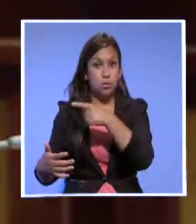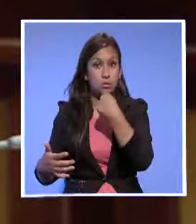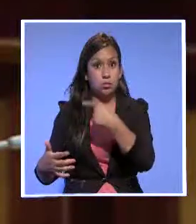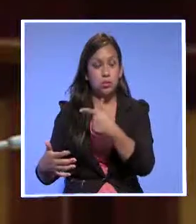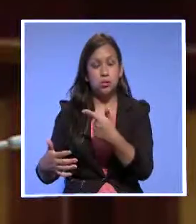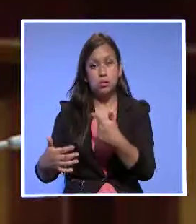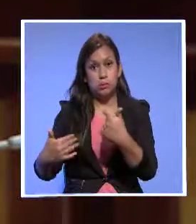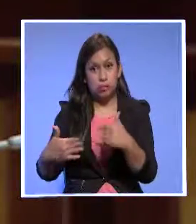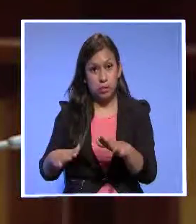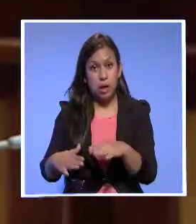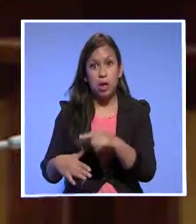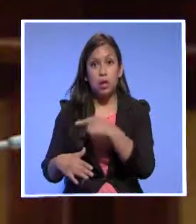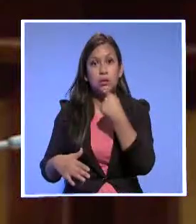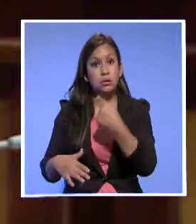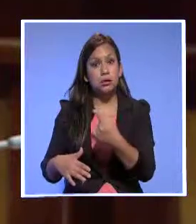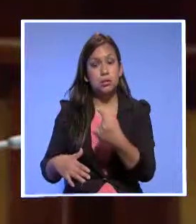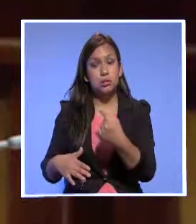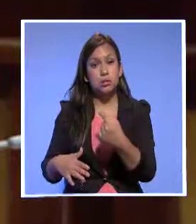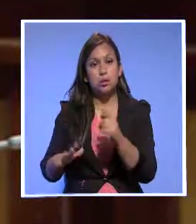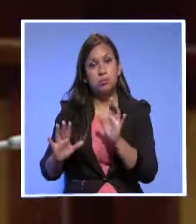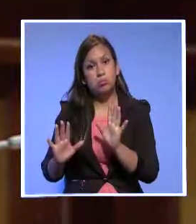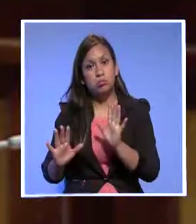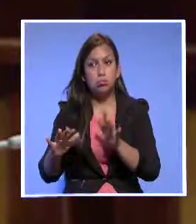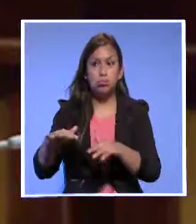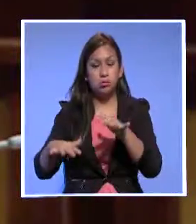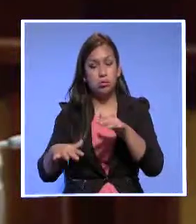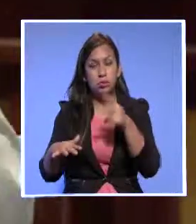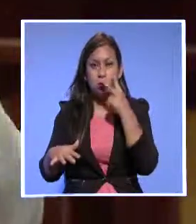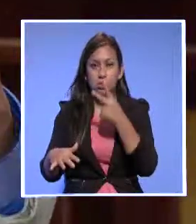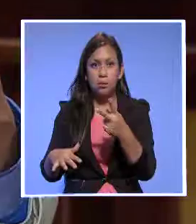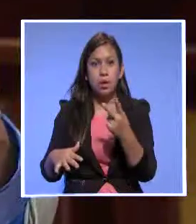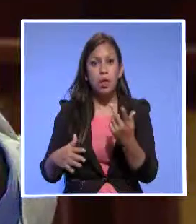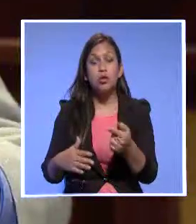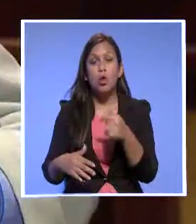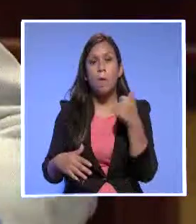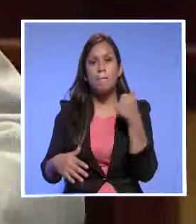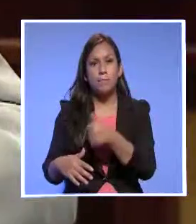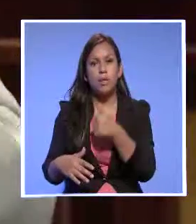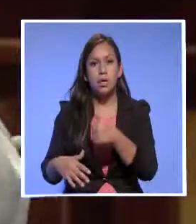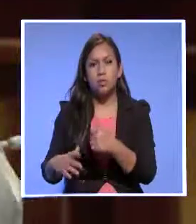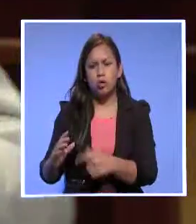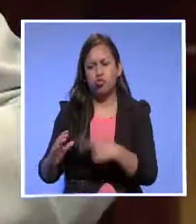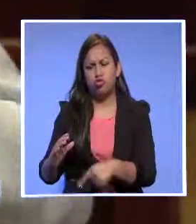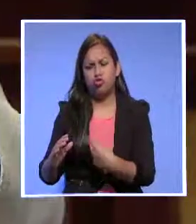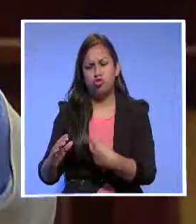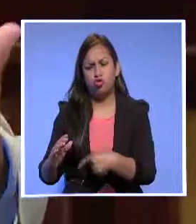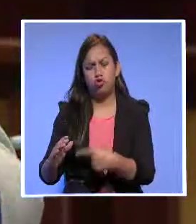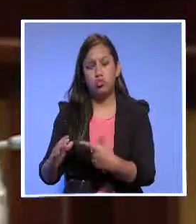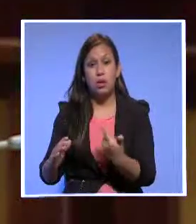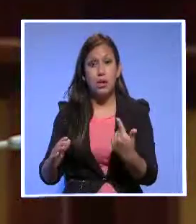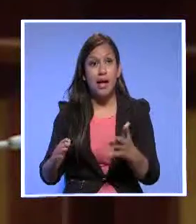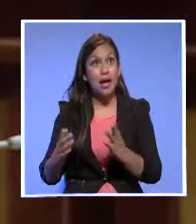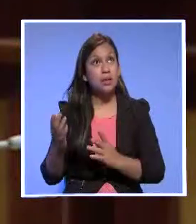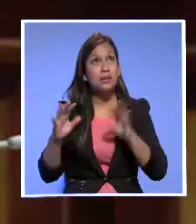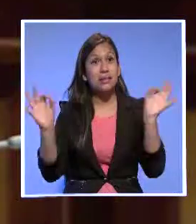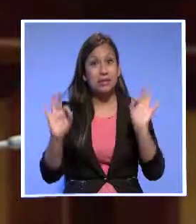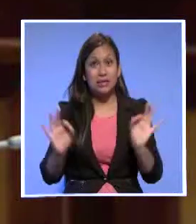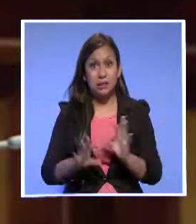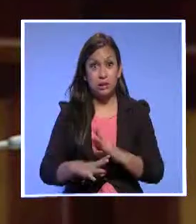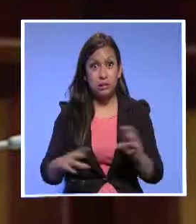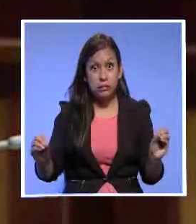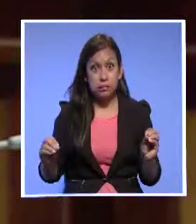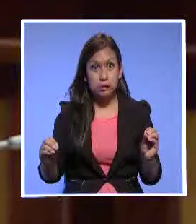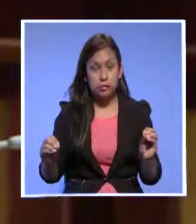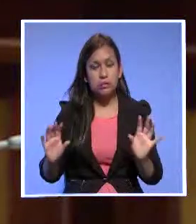y para eso estamos contemplando las en la repotenciación un generador que permita algún momento que se nos va eléctrico a